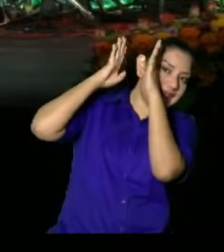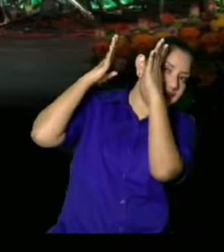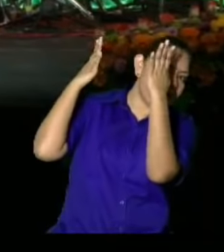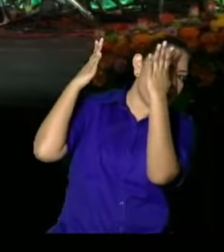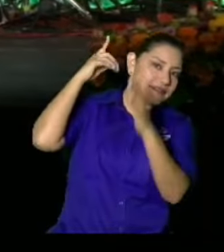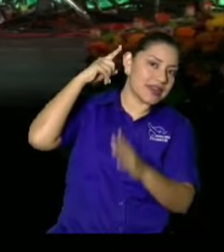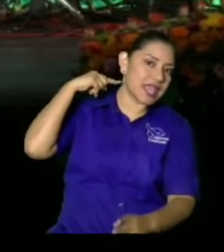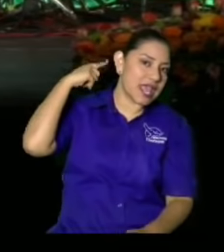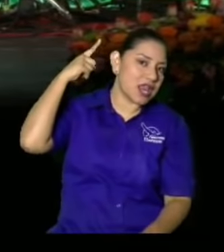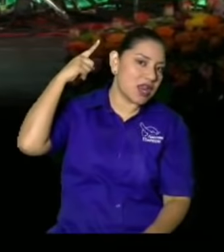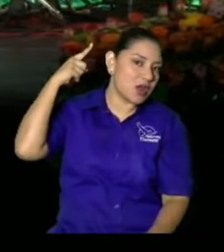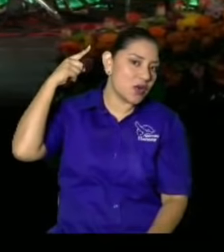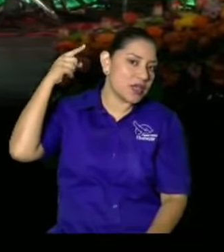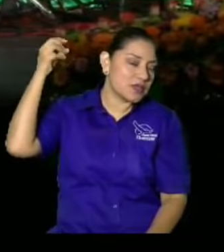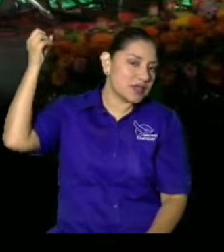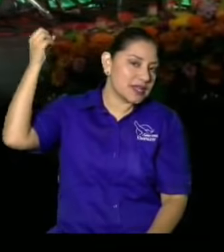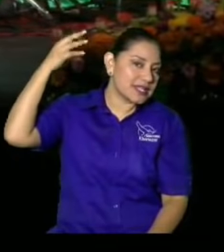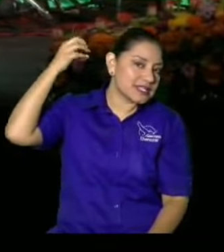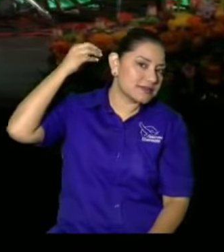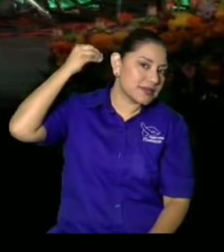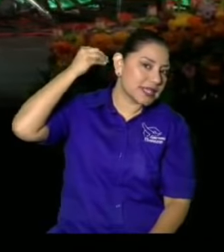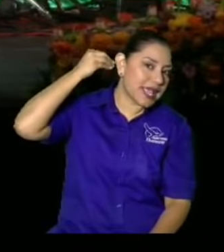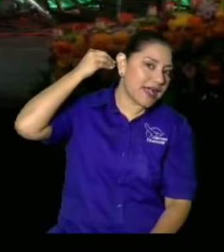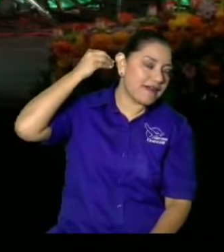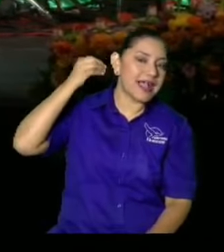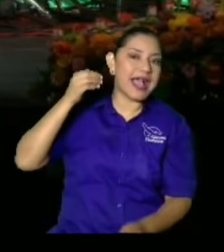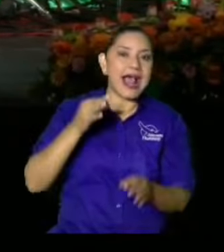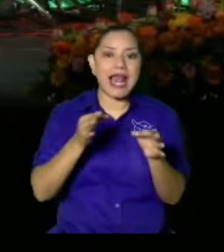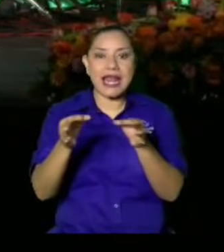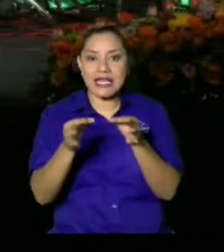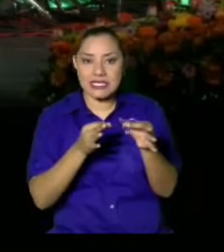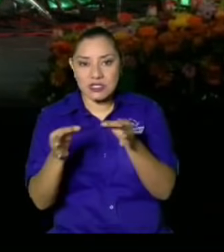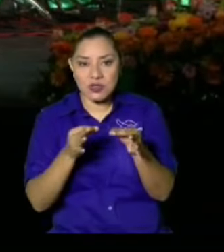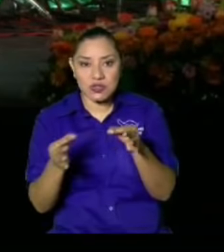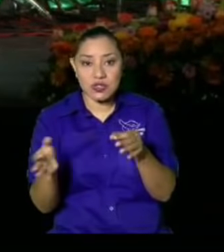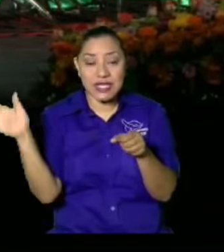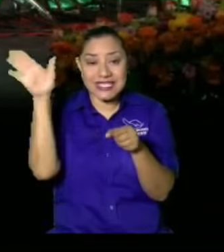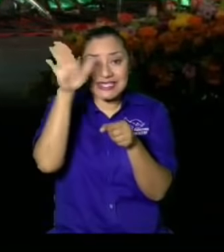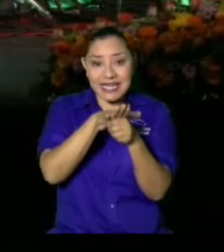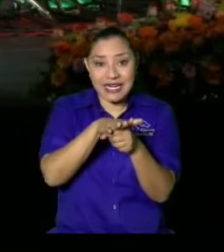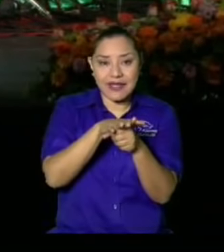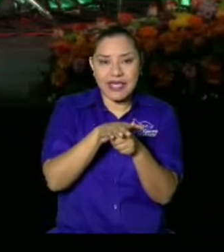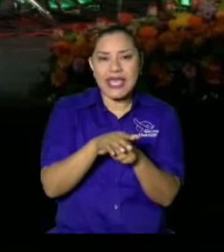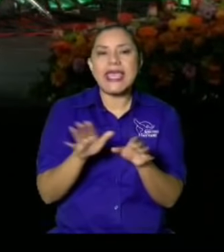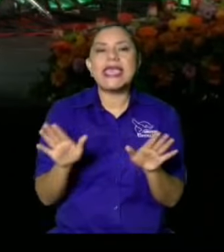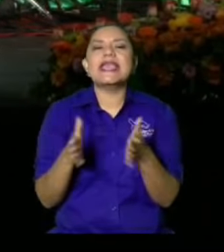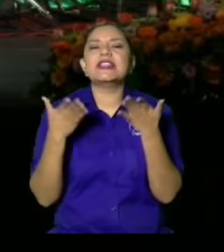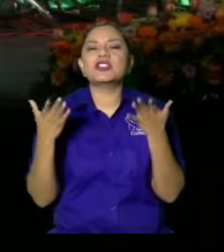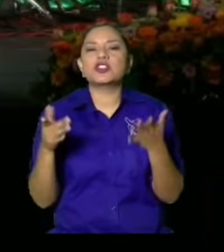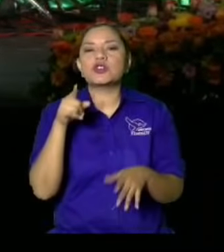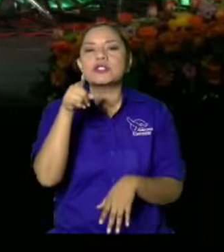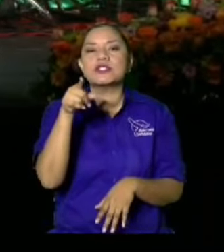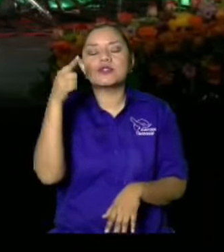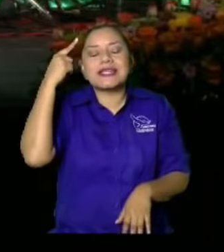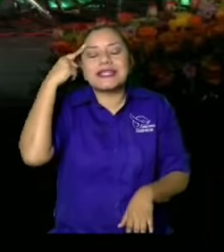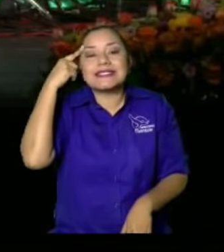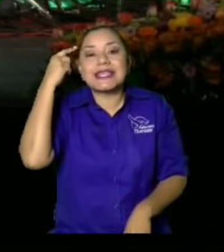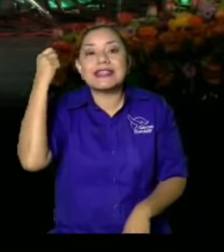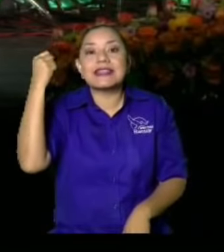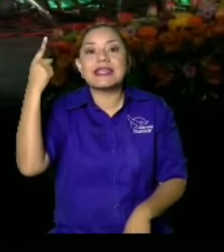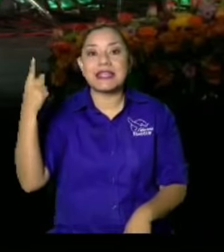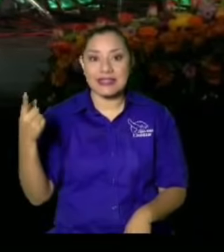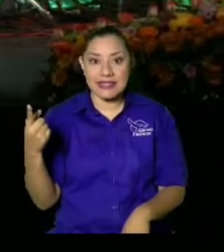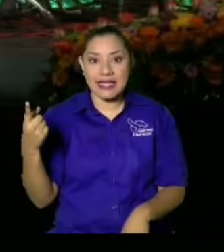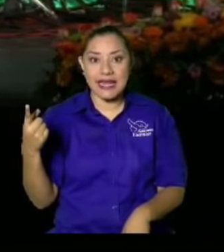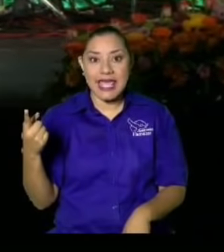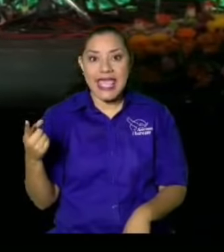le abría el oído, metía la instrucción y sellaba. Por eso tienes que entender a qué hora está apareciendo, hermano. Están apareciendo